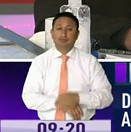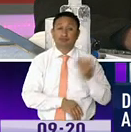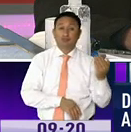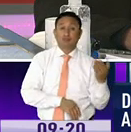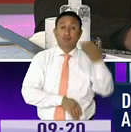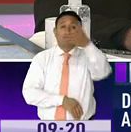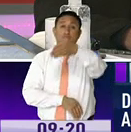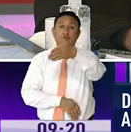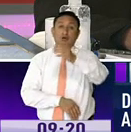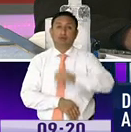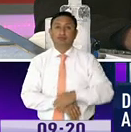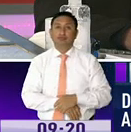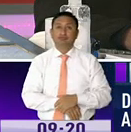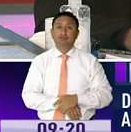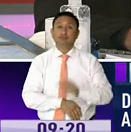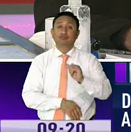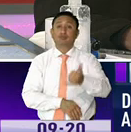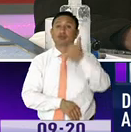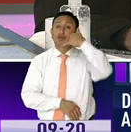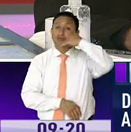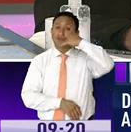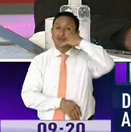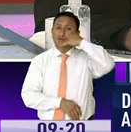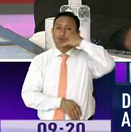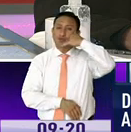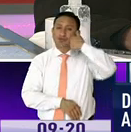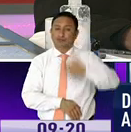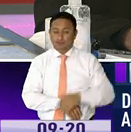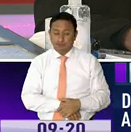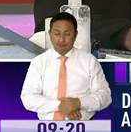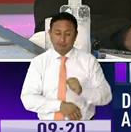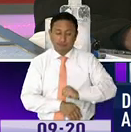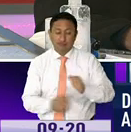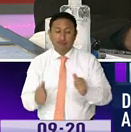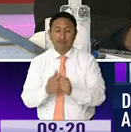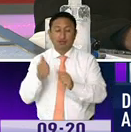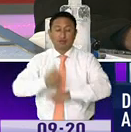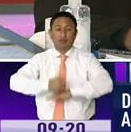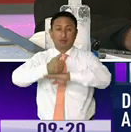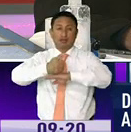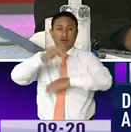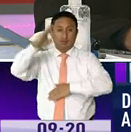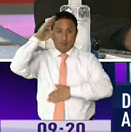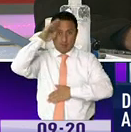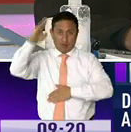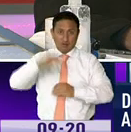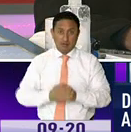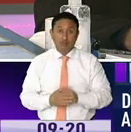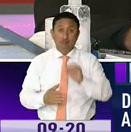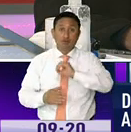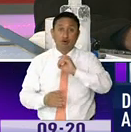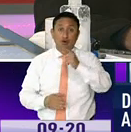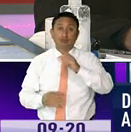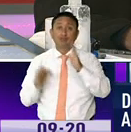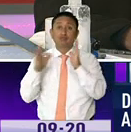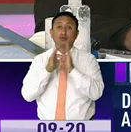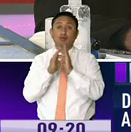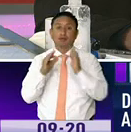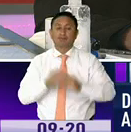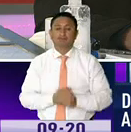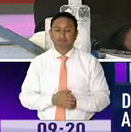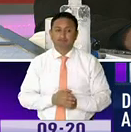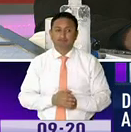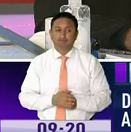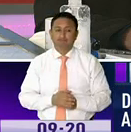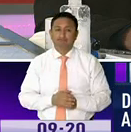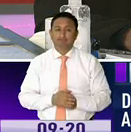acudan a los líneas de contacto que nosotros tenemos conjuntamente con la Intendencia General de Policía o a través de las redes sociales. Y algo